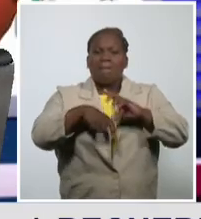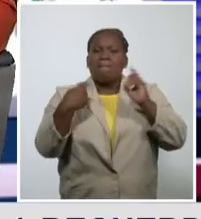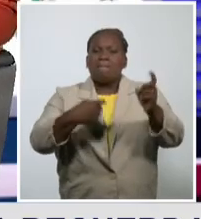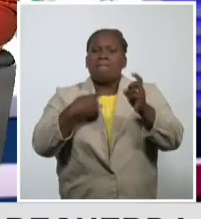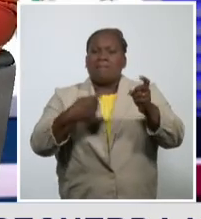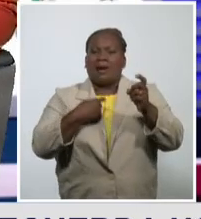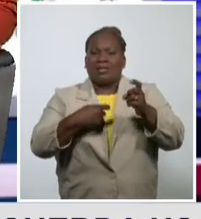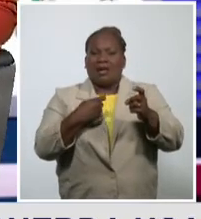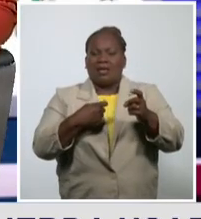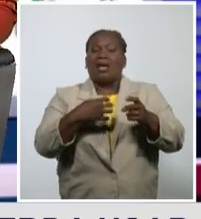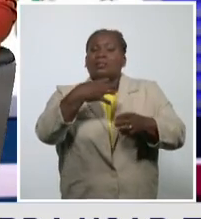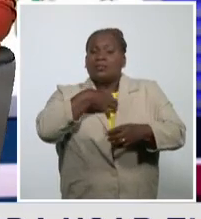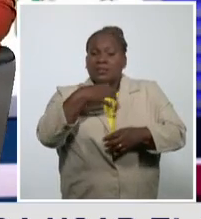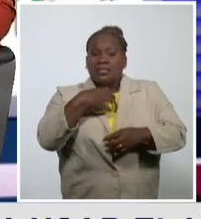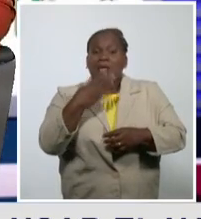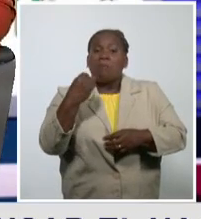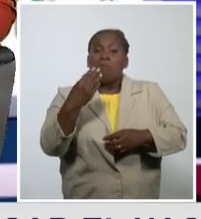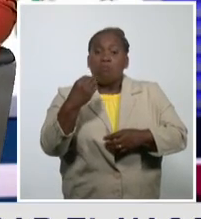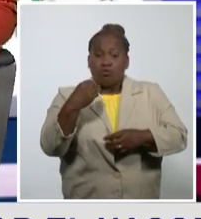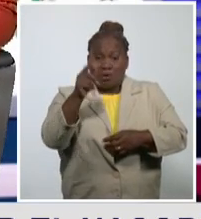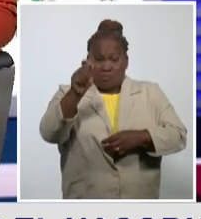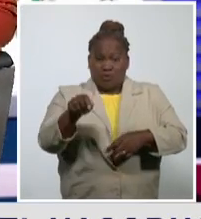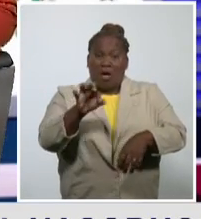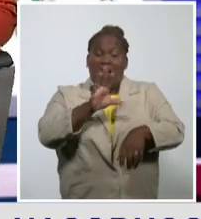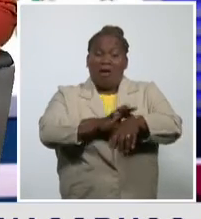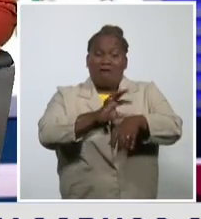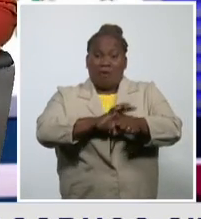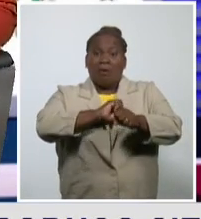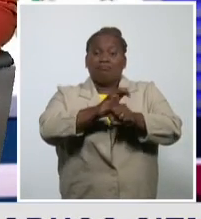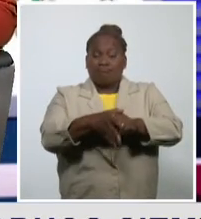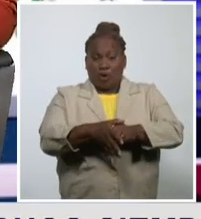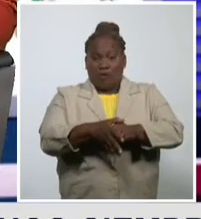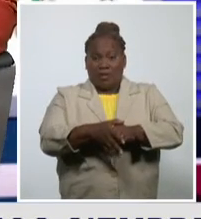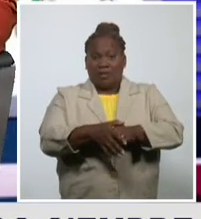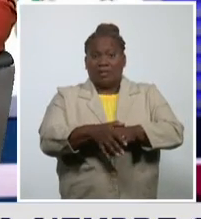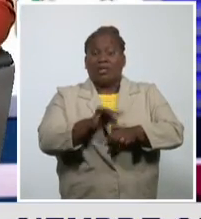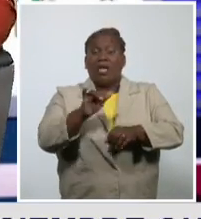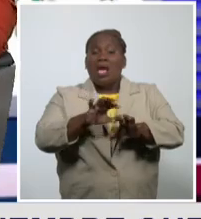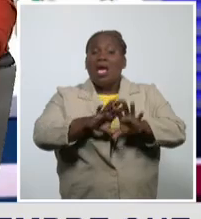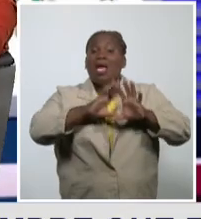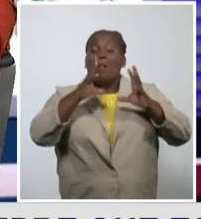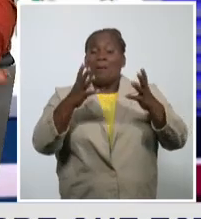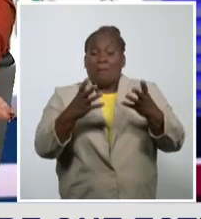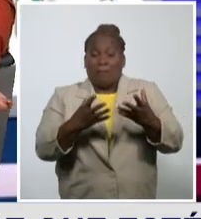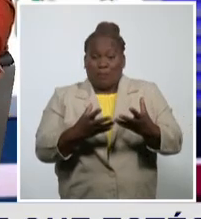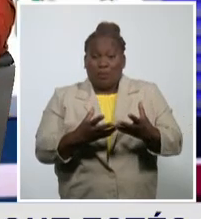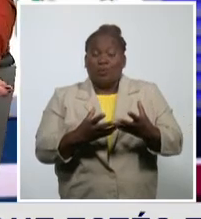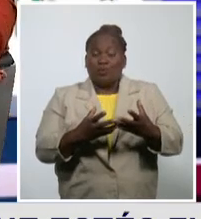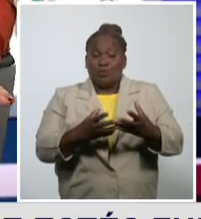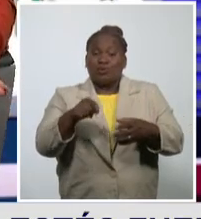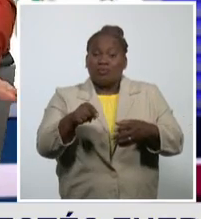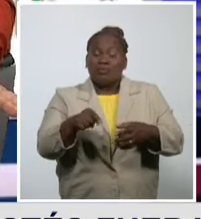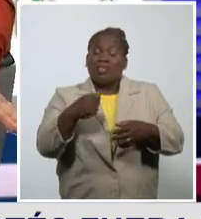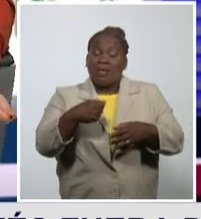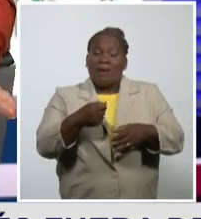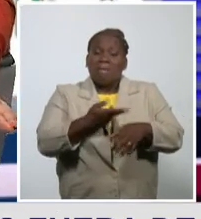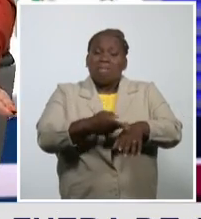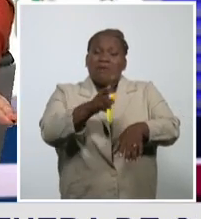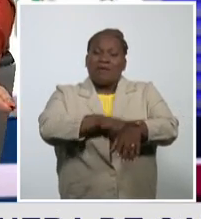muchísimos casos en el día de ayer reportados. Por tanto, también la atención mundial sobre la prevención y las